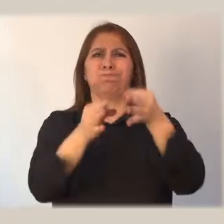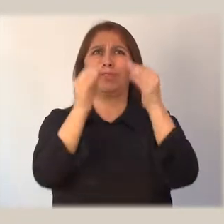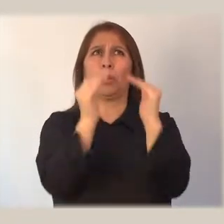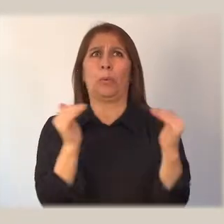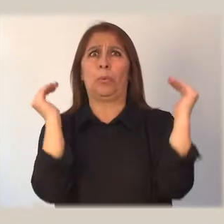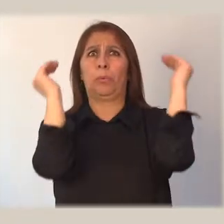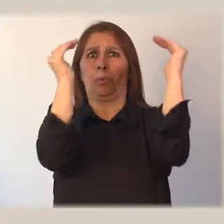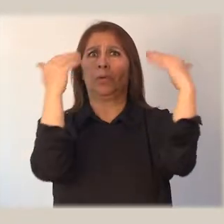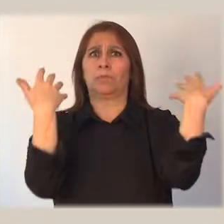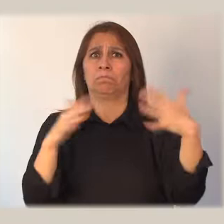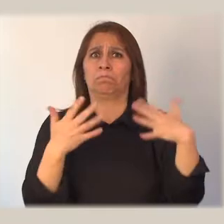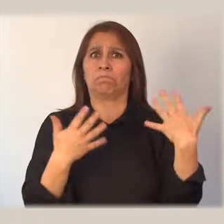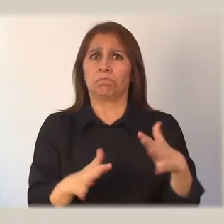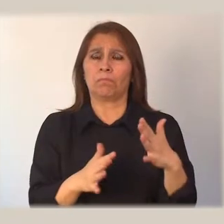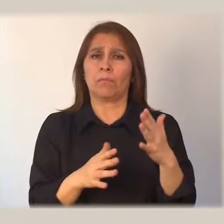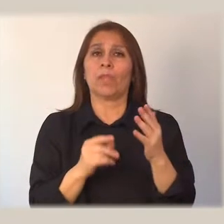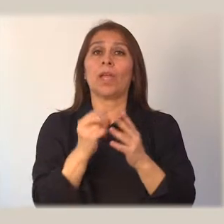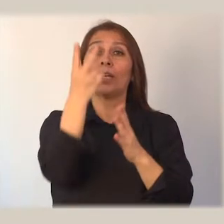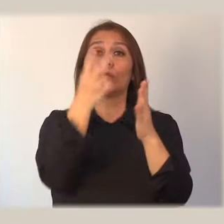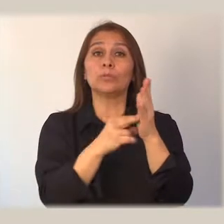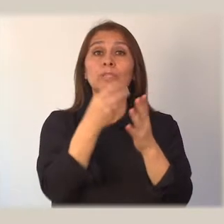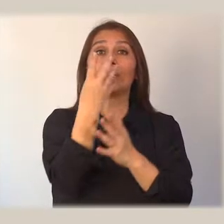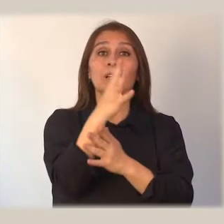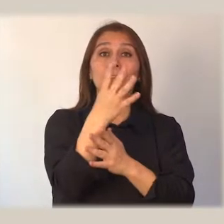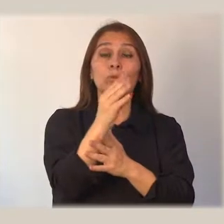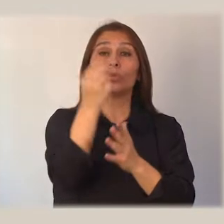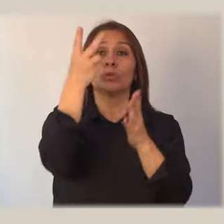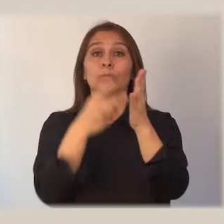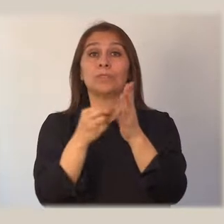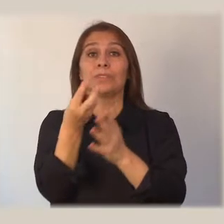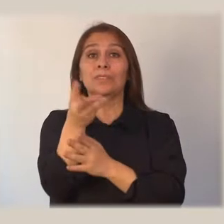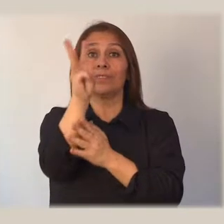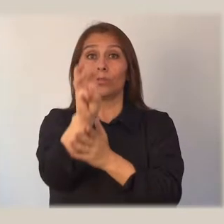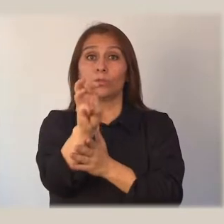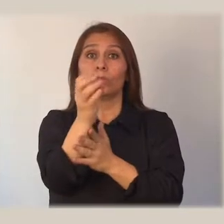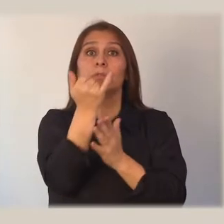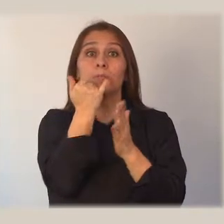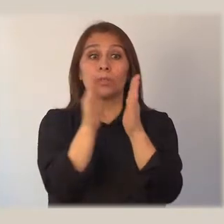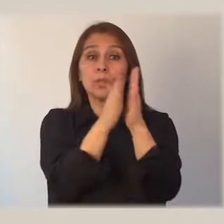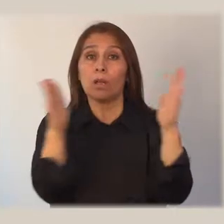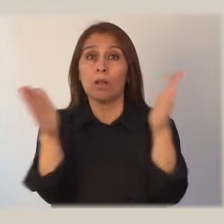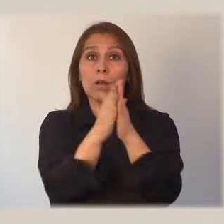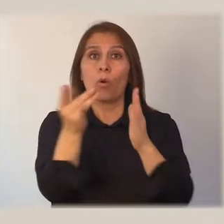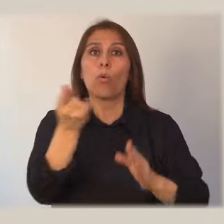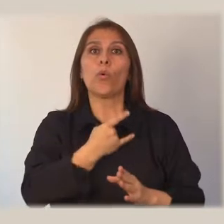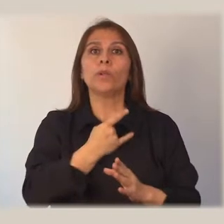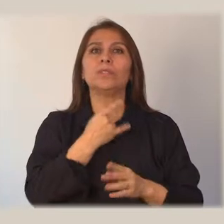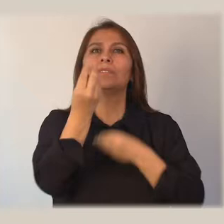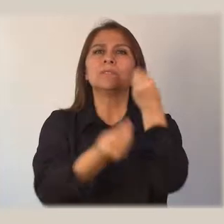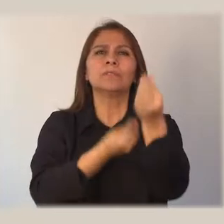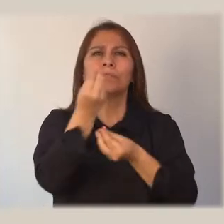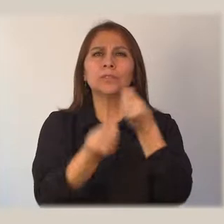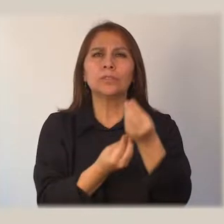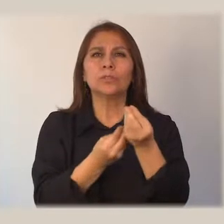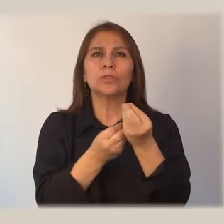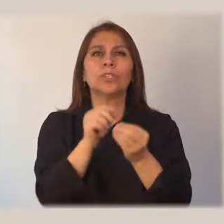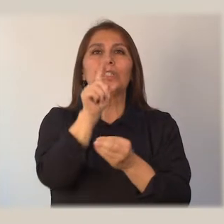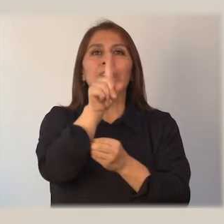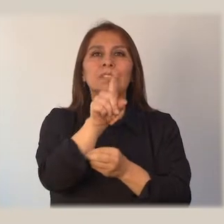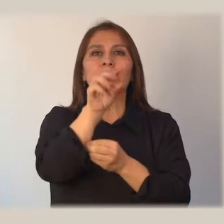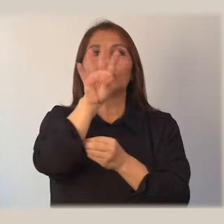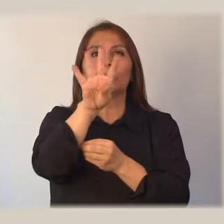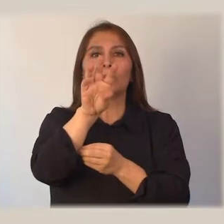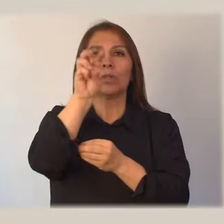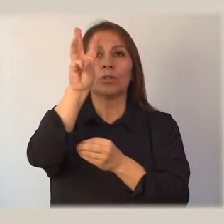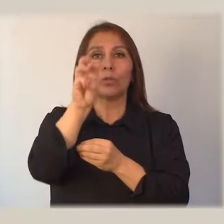en la ventana de observación 2014 2018 la universidad llevó a cabo 148 convenios